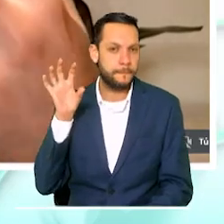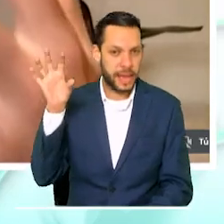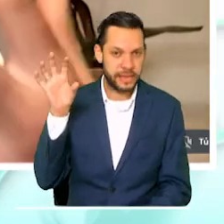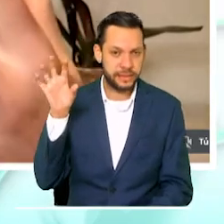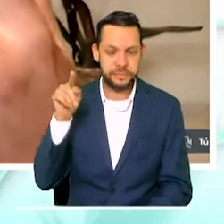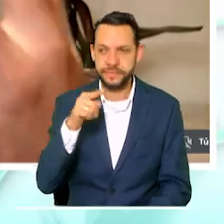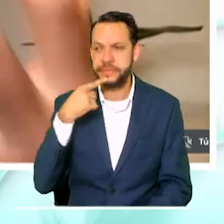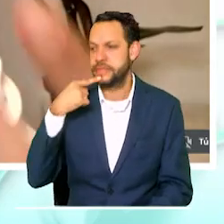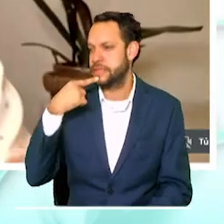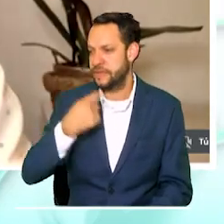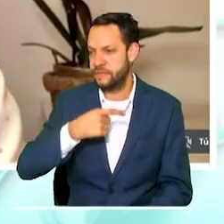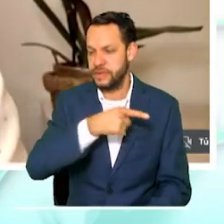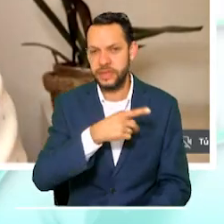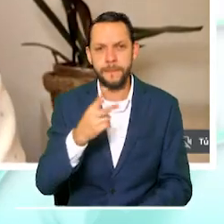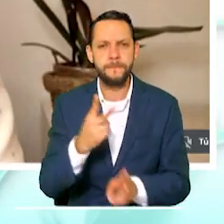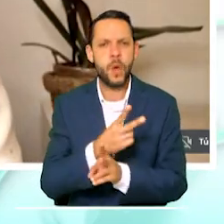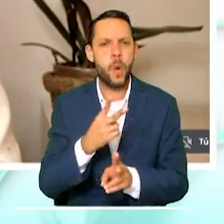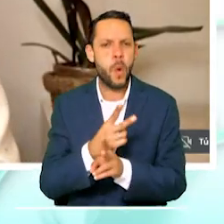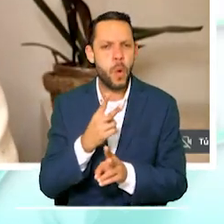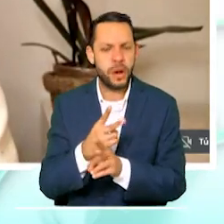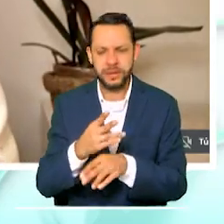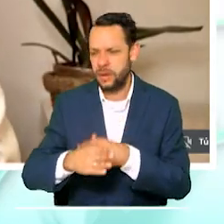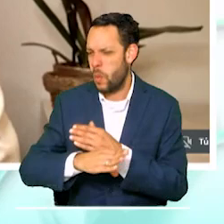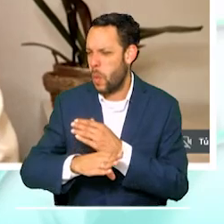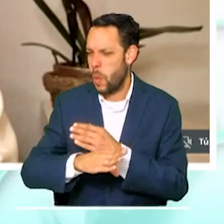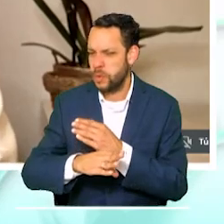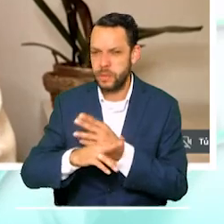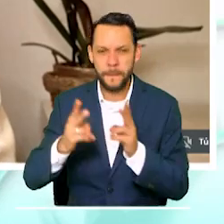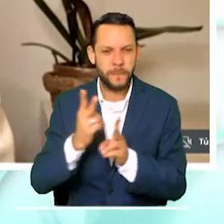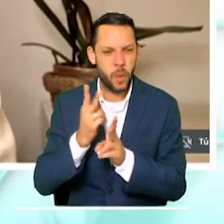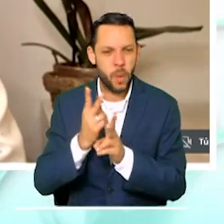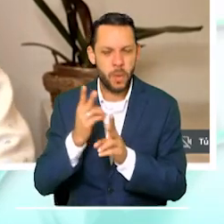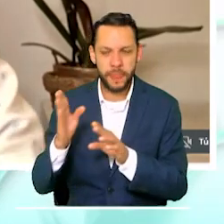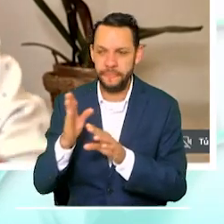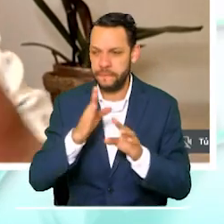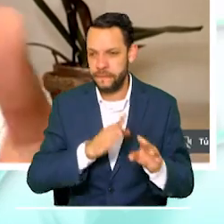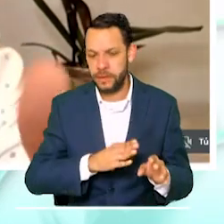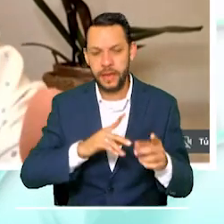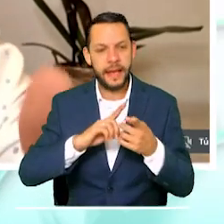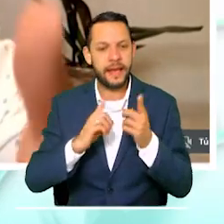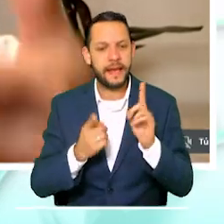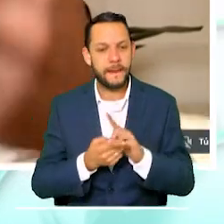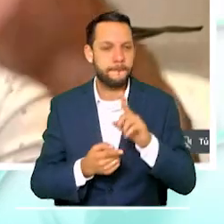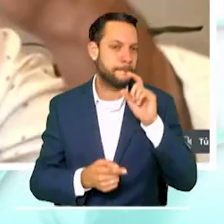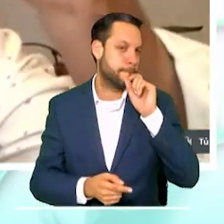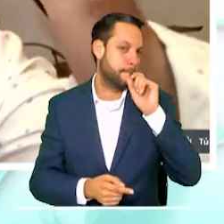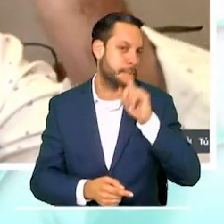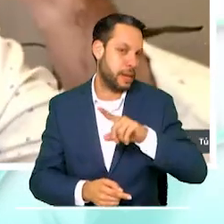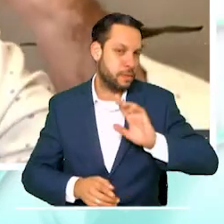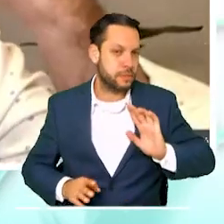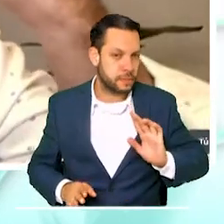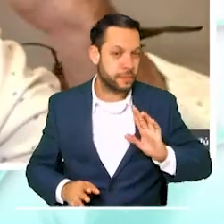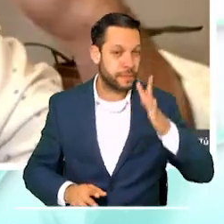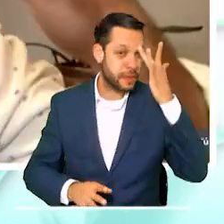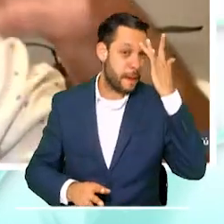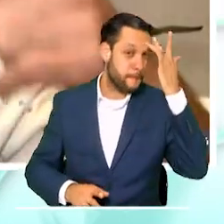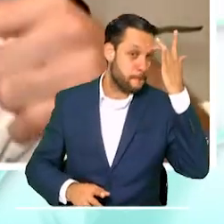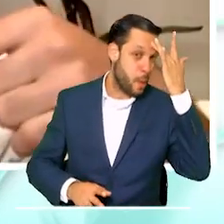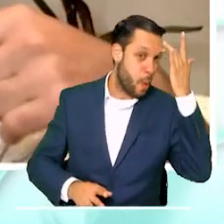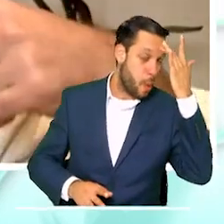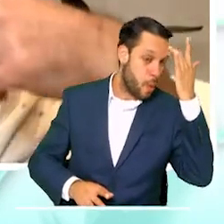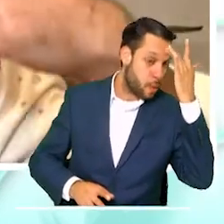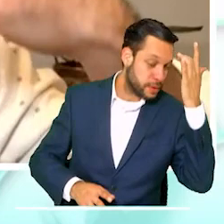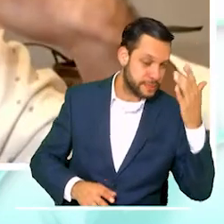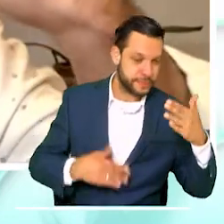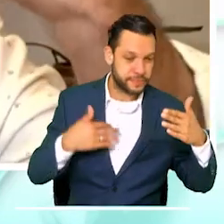nos expresamos con violencia? Y cuando cambiamos la pregunta del por qué, que nos lleva hacia atrás, por